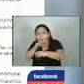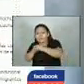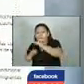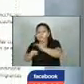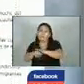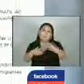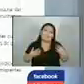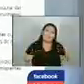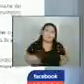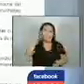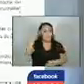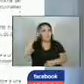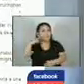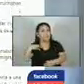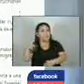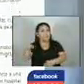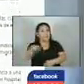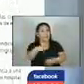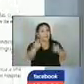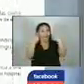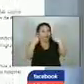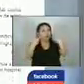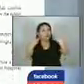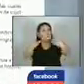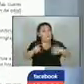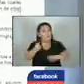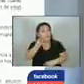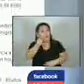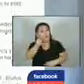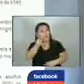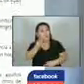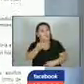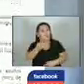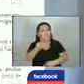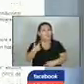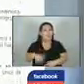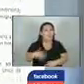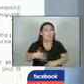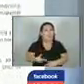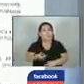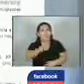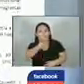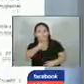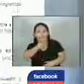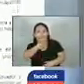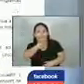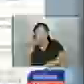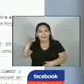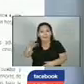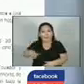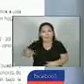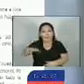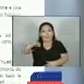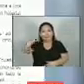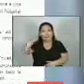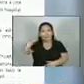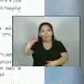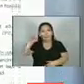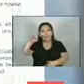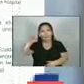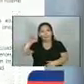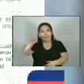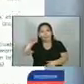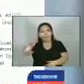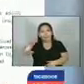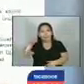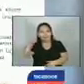Roxana y amigos televidentes donde hemos visto trágicas noticias Como las registradas en Ciudad Juárez también en el comunicado de